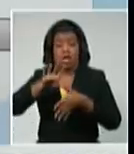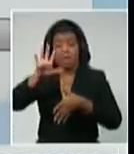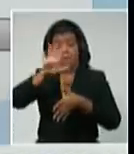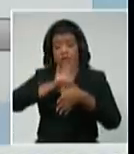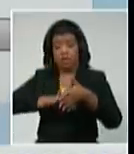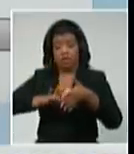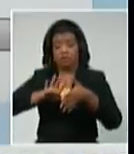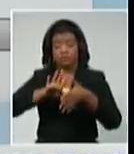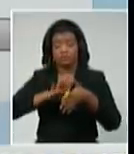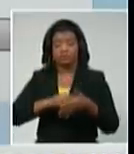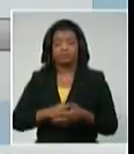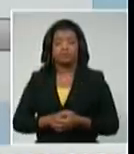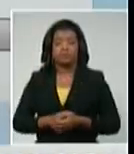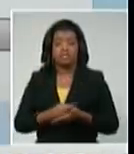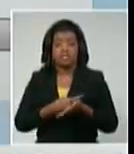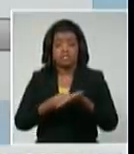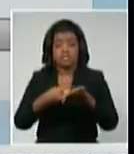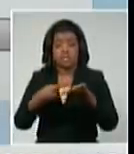la semana